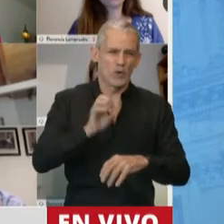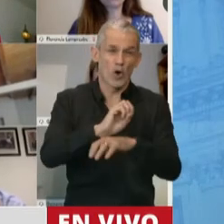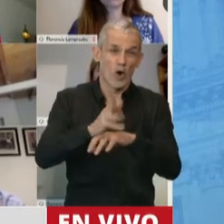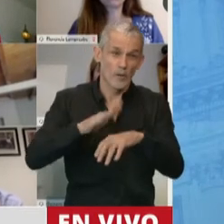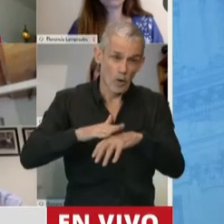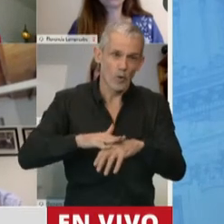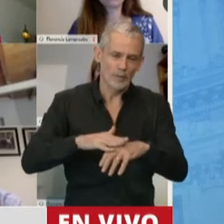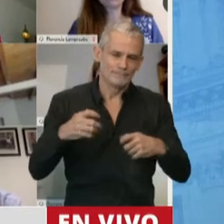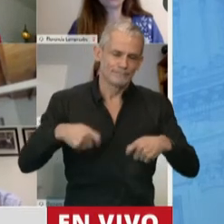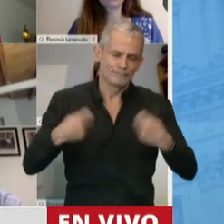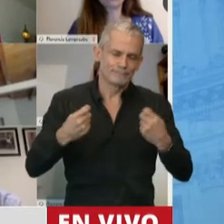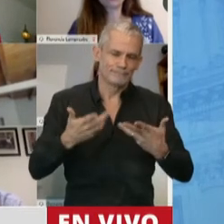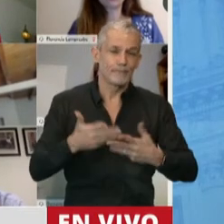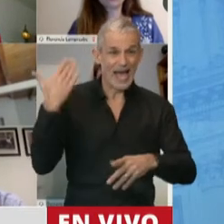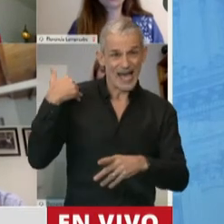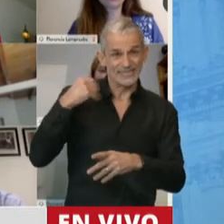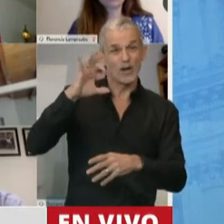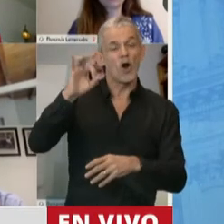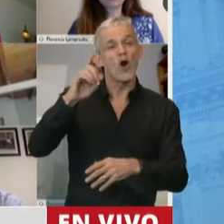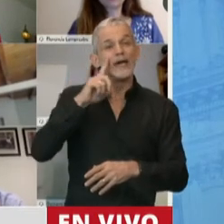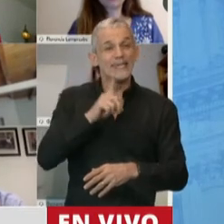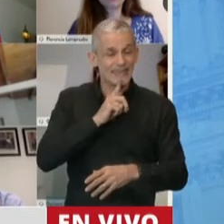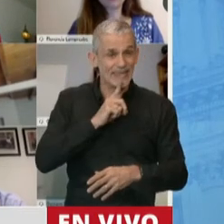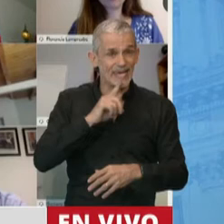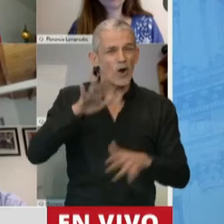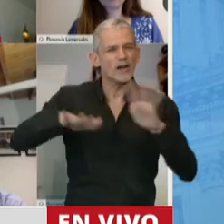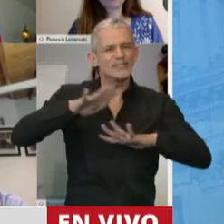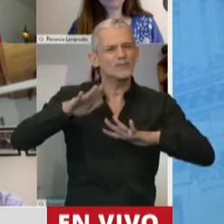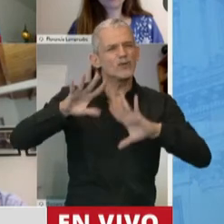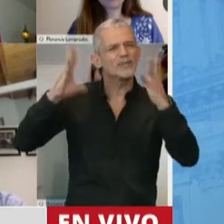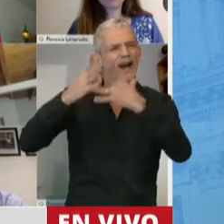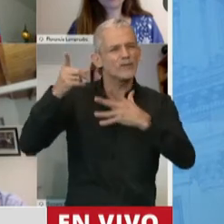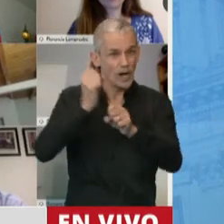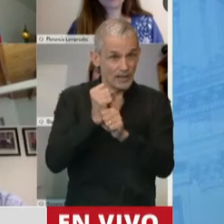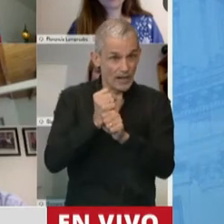pandemia. Ayer la OIT publicó